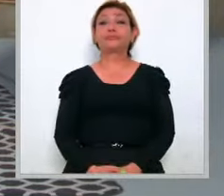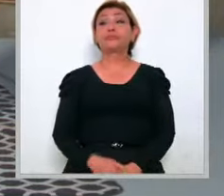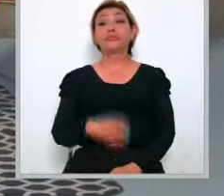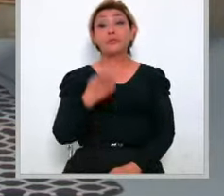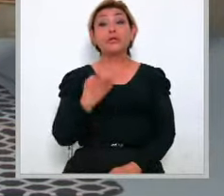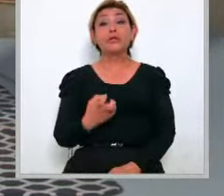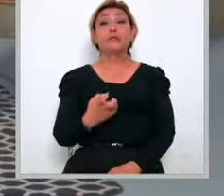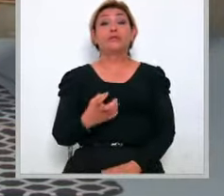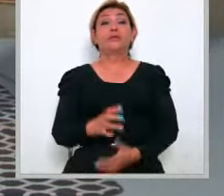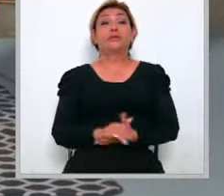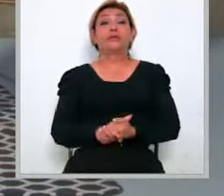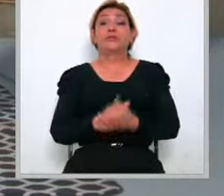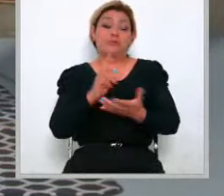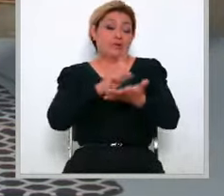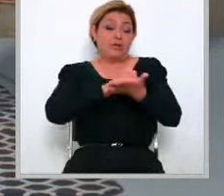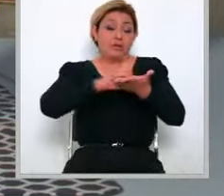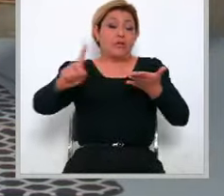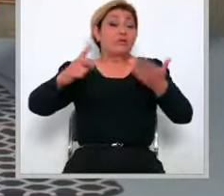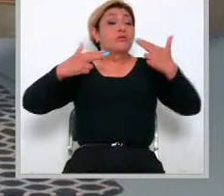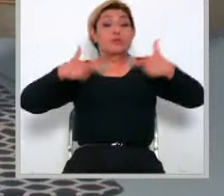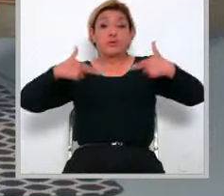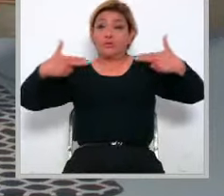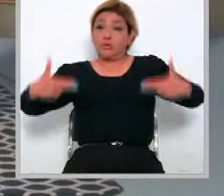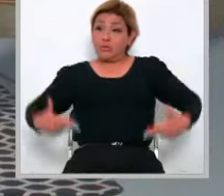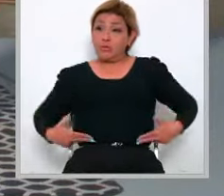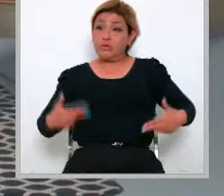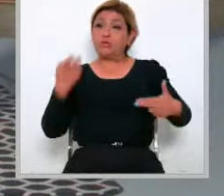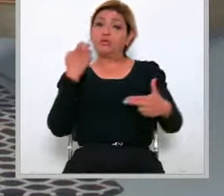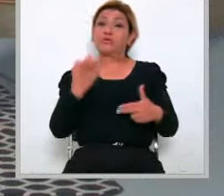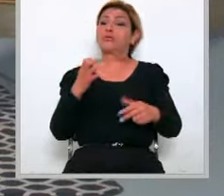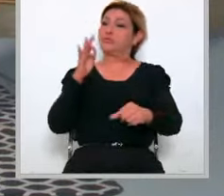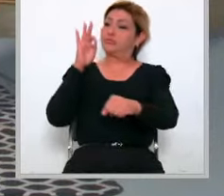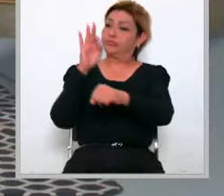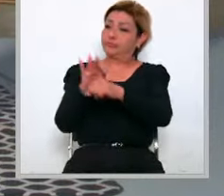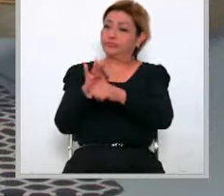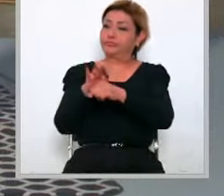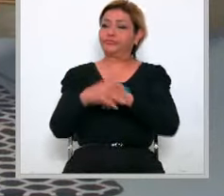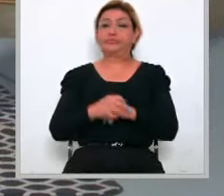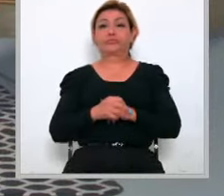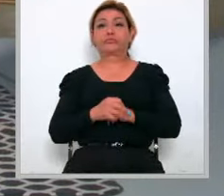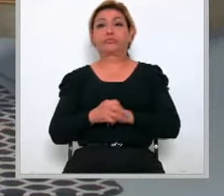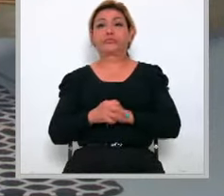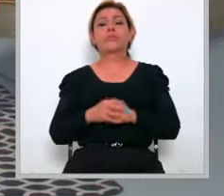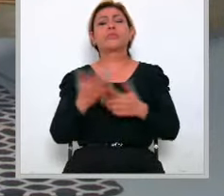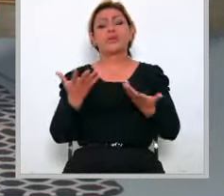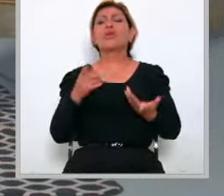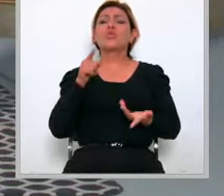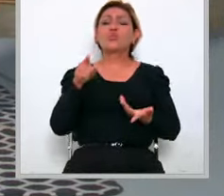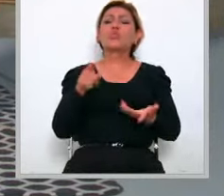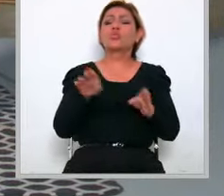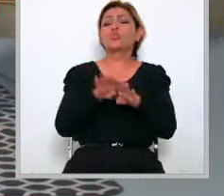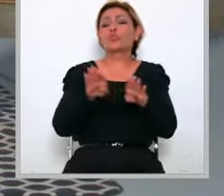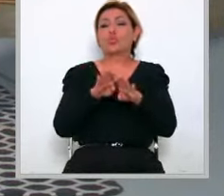de los derechos humanos. Ian, cuéntame igual tu experiencia justamente en este programa como un impulsor de los derechos.